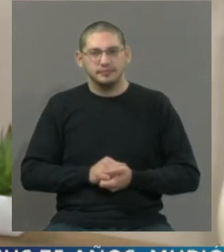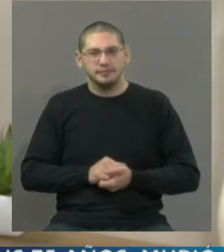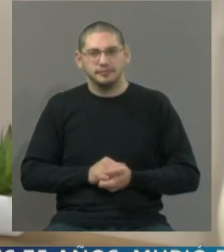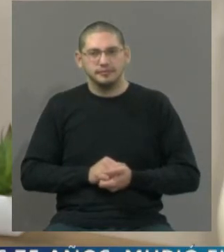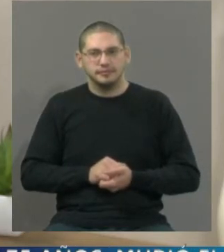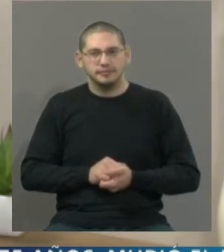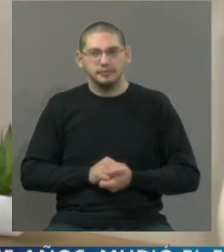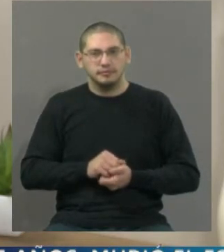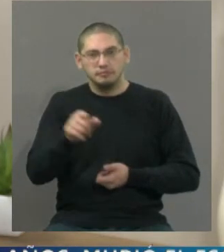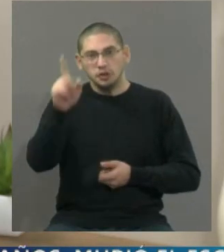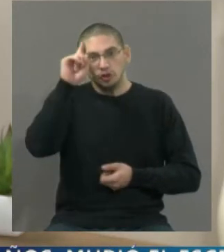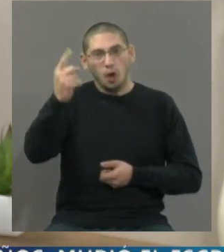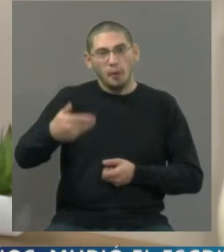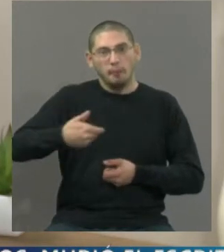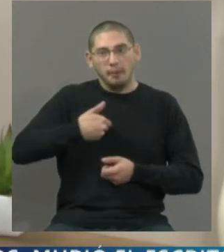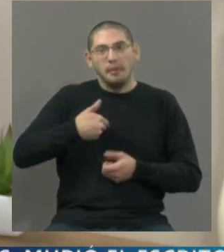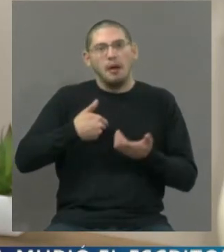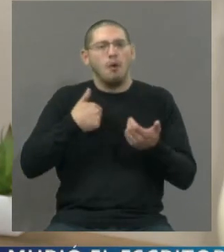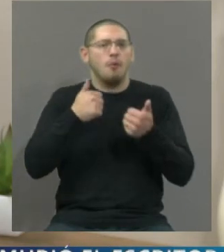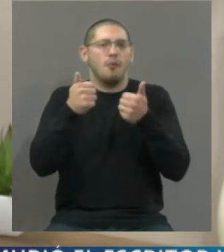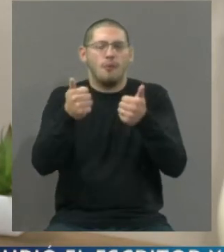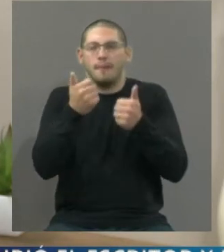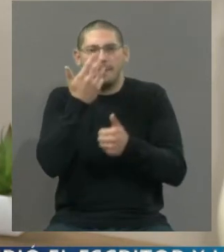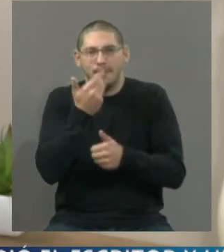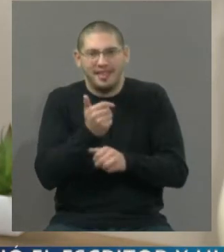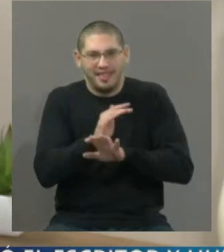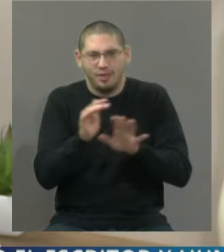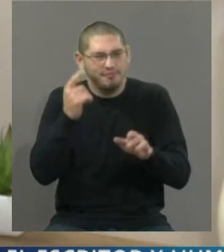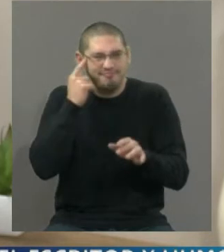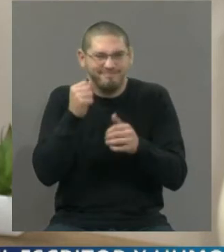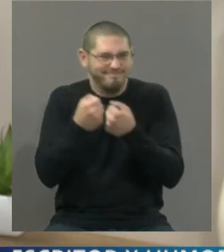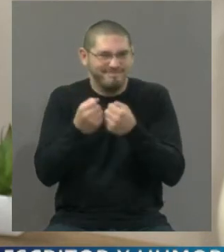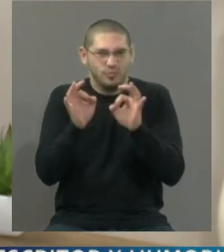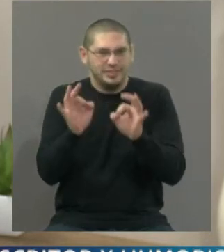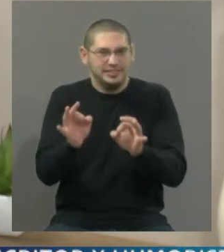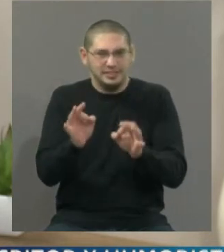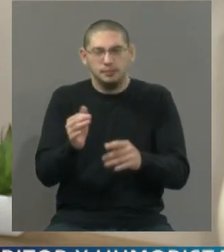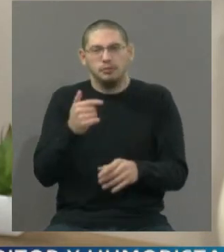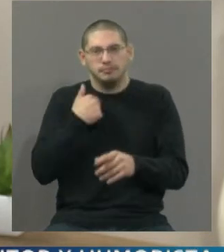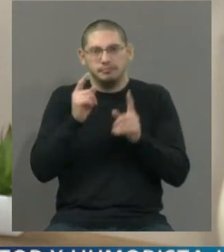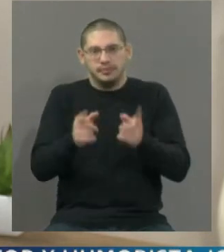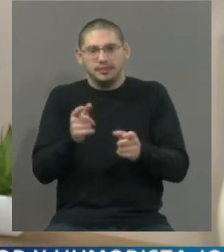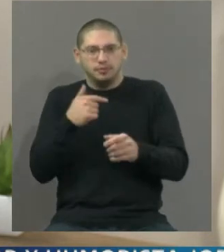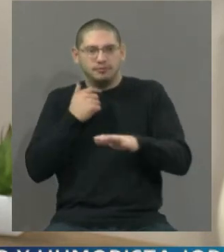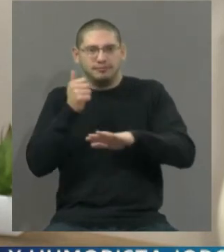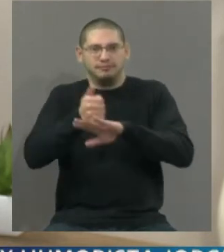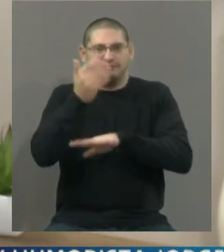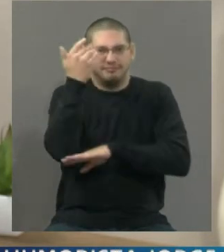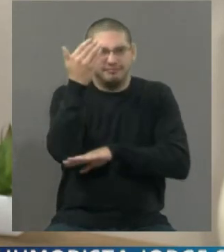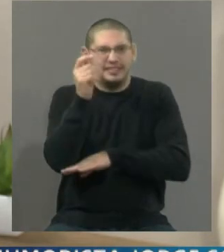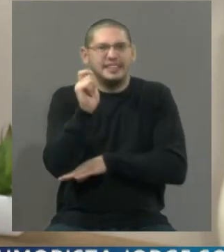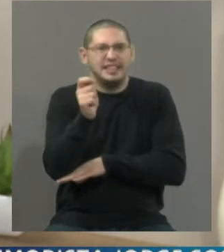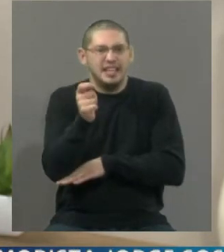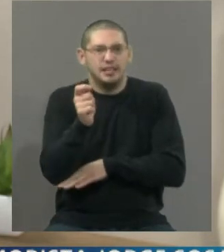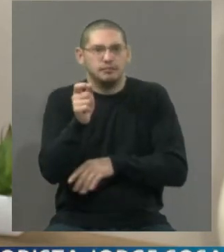sale de él, y a mí me pareció genial darle el espacio también, ¿no? A la mayoría